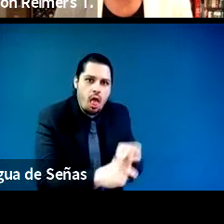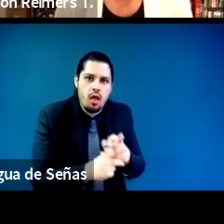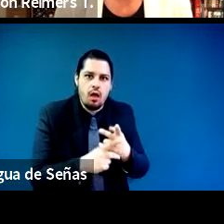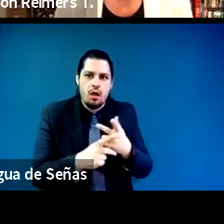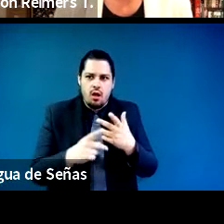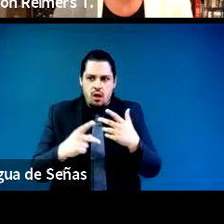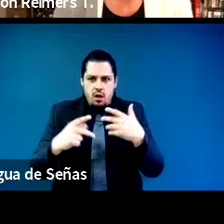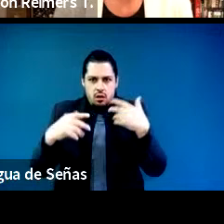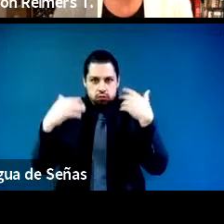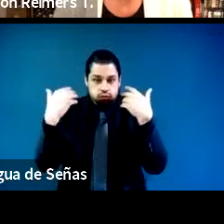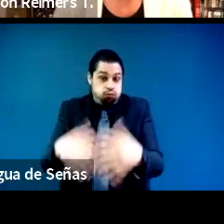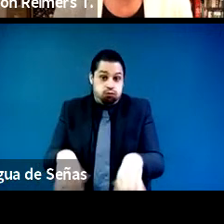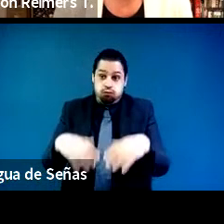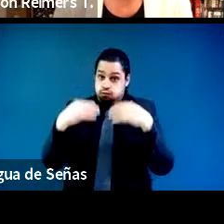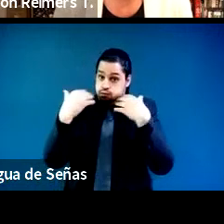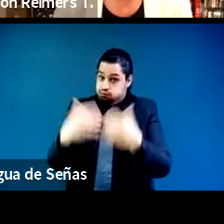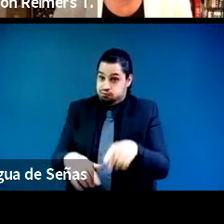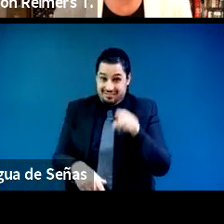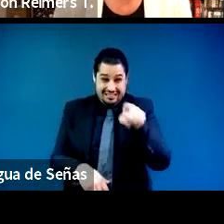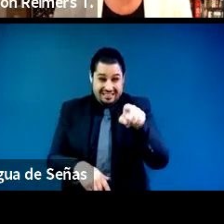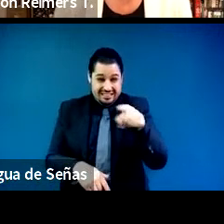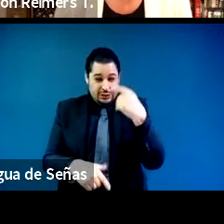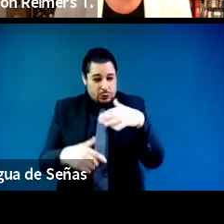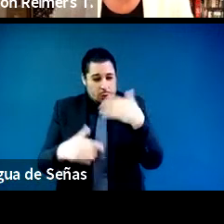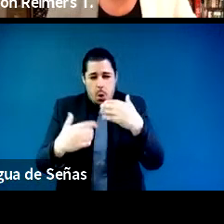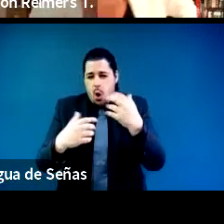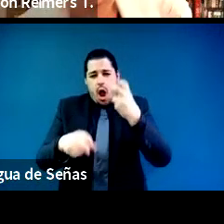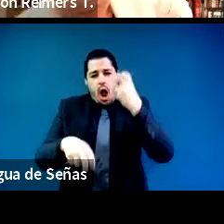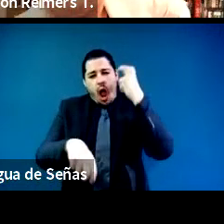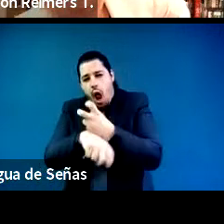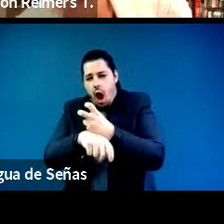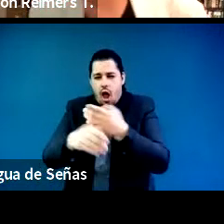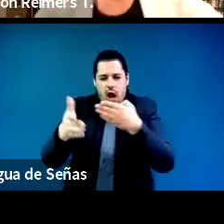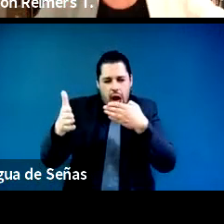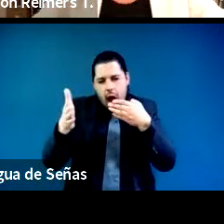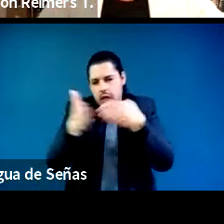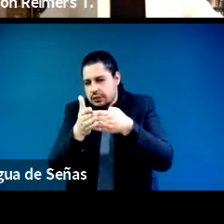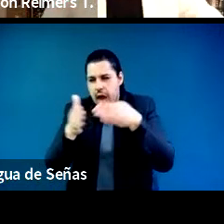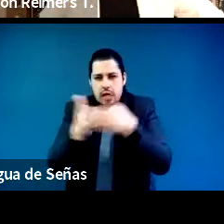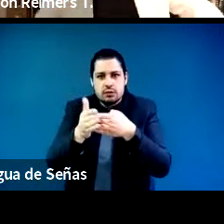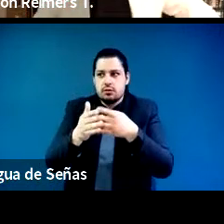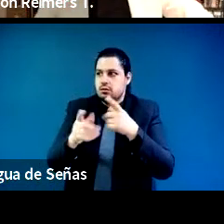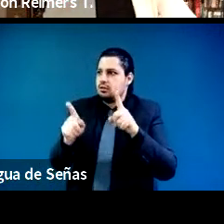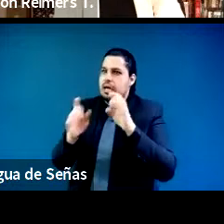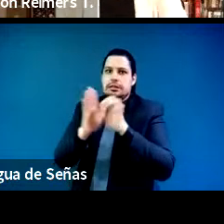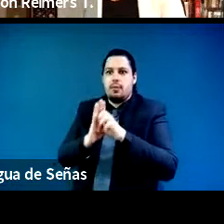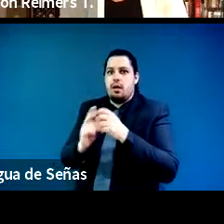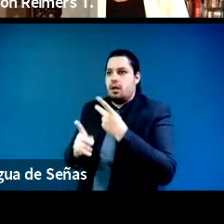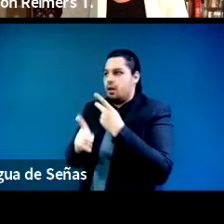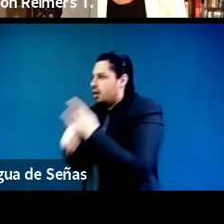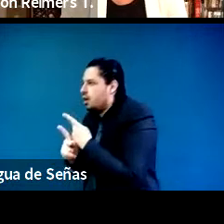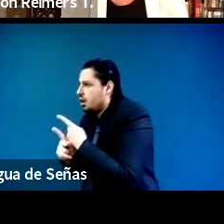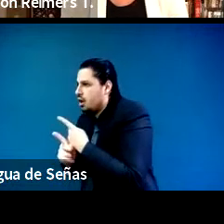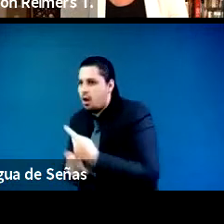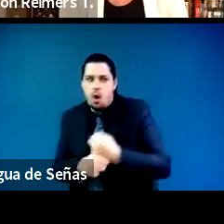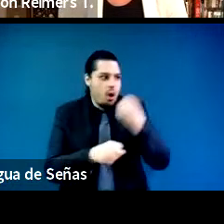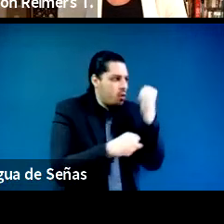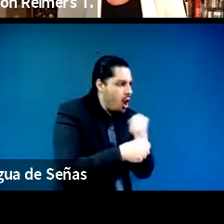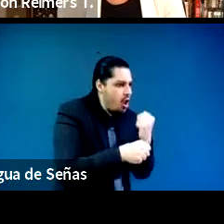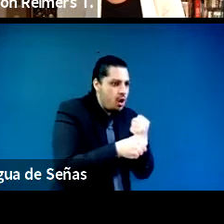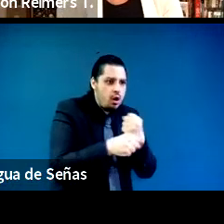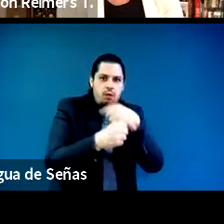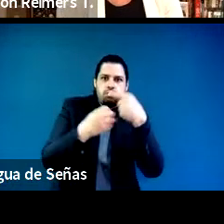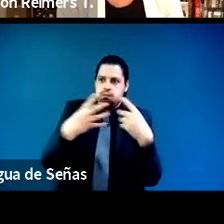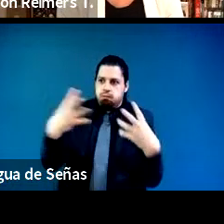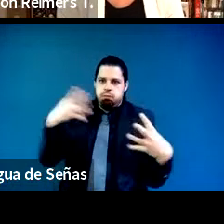muchas veces es un obstáculo para poder insertarse laboralmente con empleos a jornada completa,